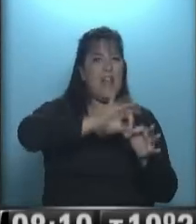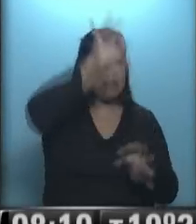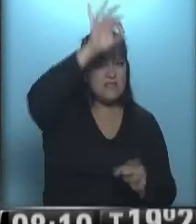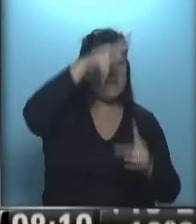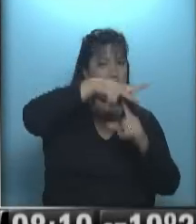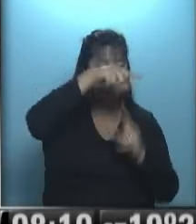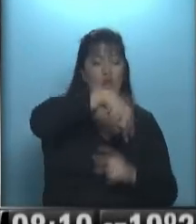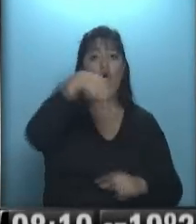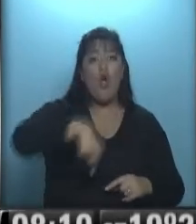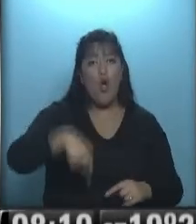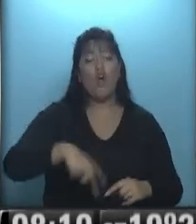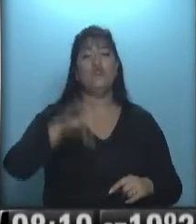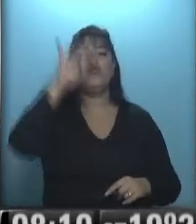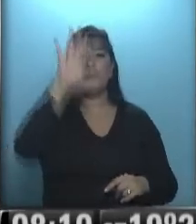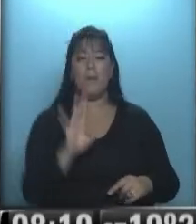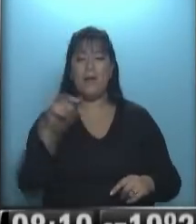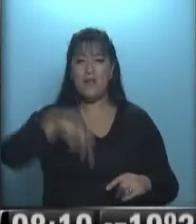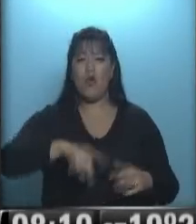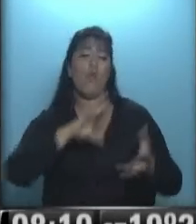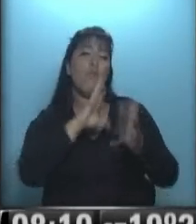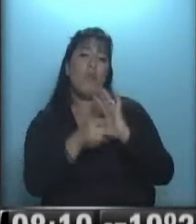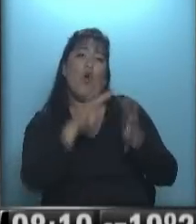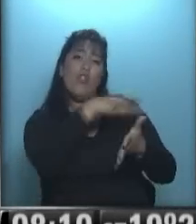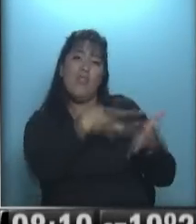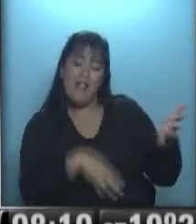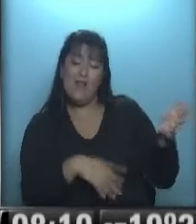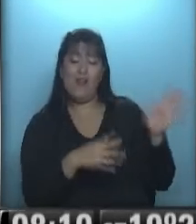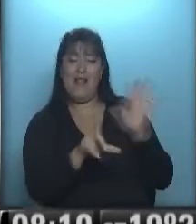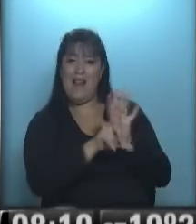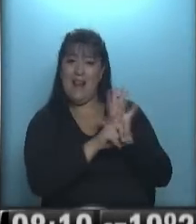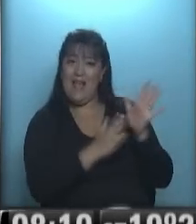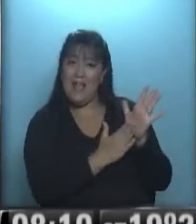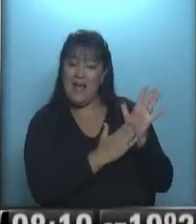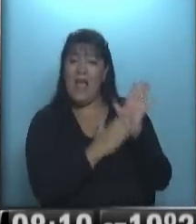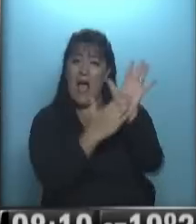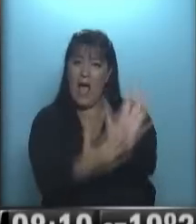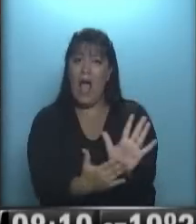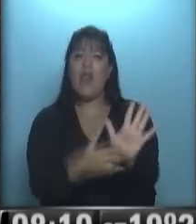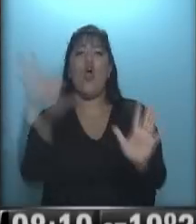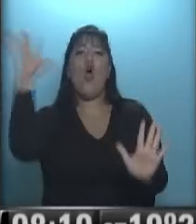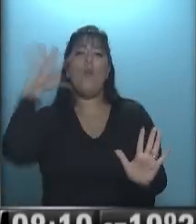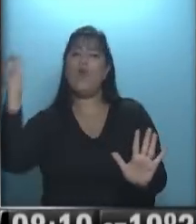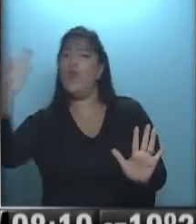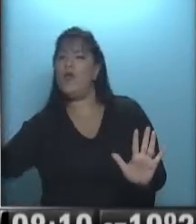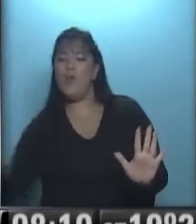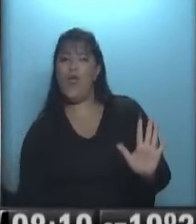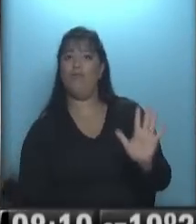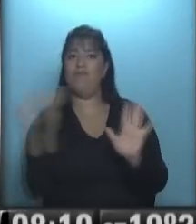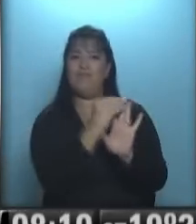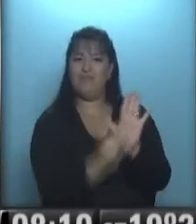poniendo en un solo modelo de instrumento legal a todas estas opiniones juntas, como para que cuando la